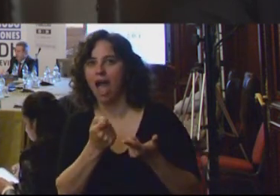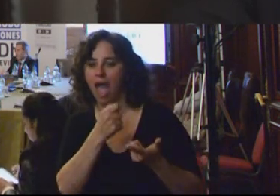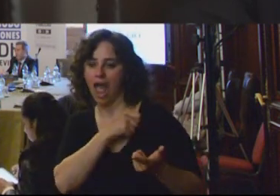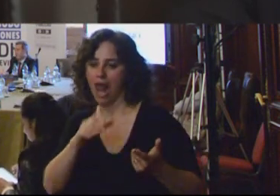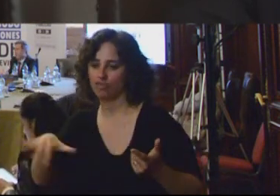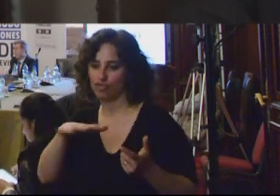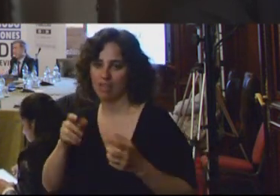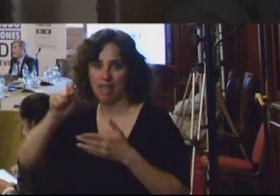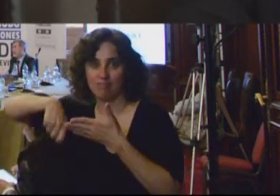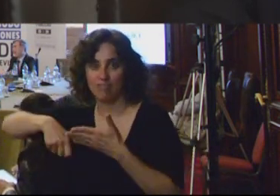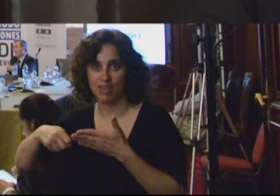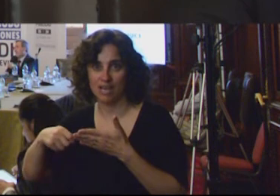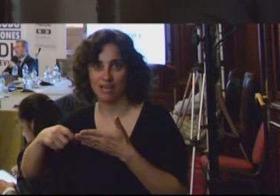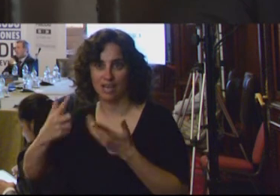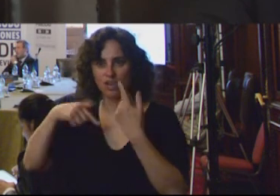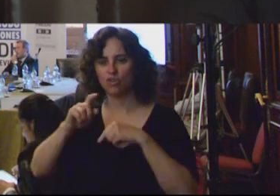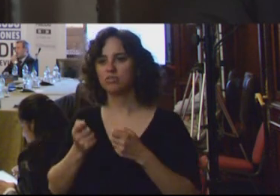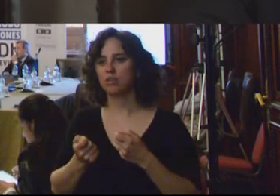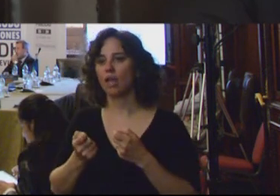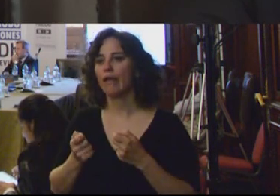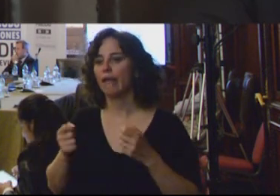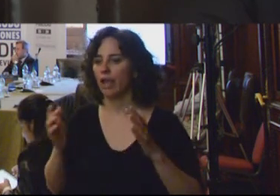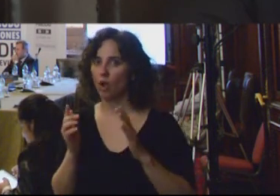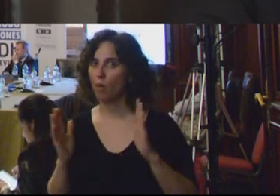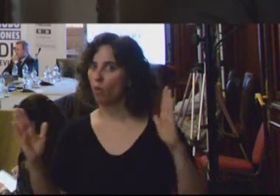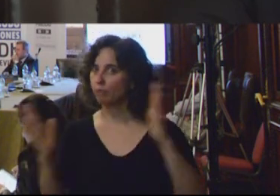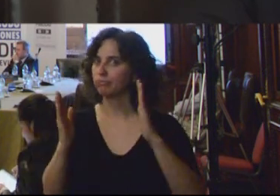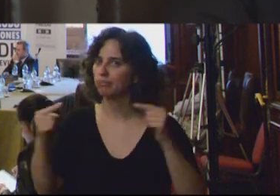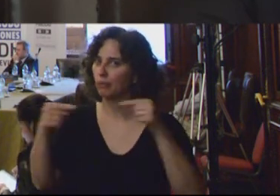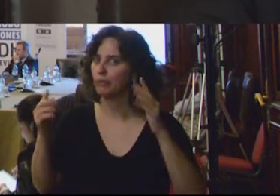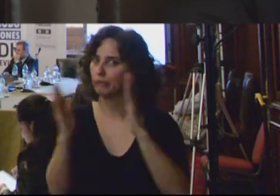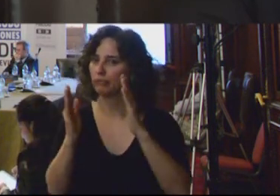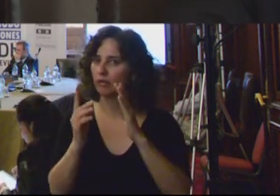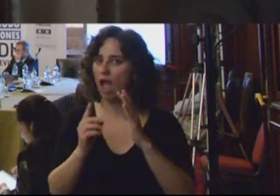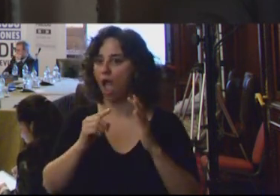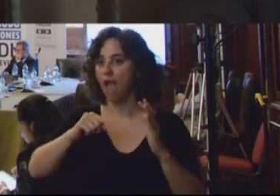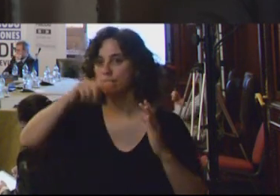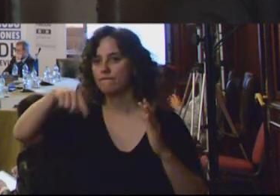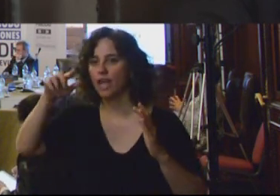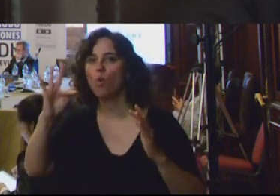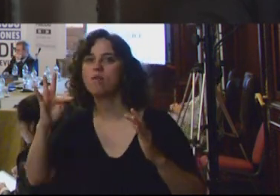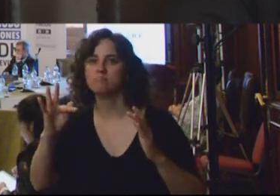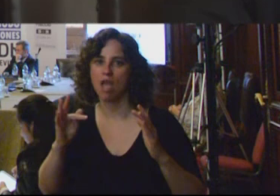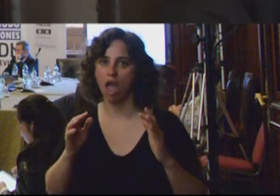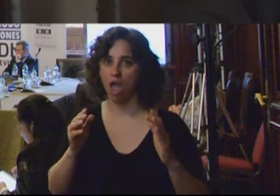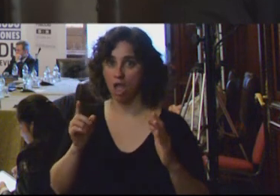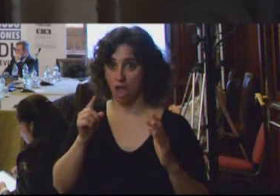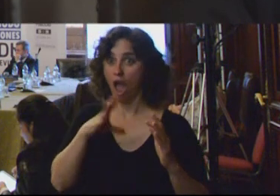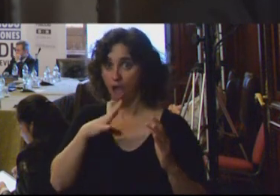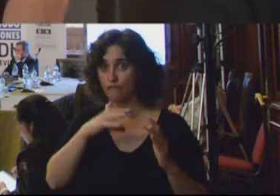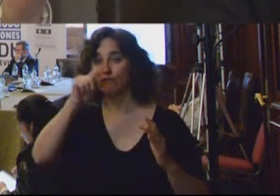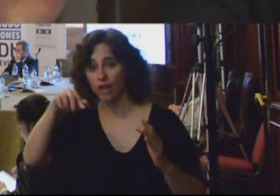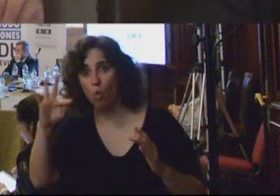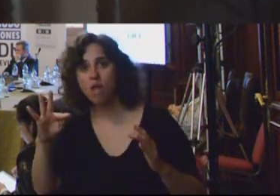civil, lo que está es provocando una confrontación. Hay frecuencias, señora presidenta y señores comisionados,